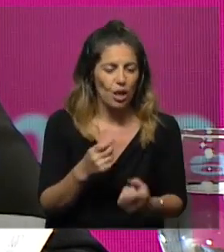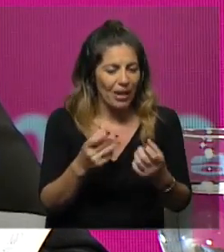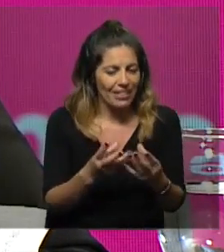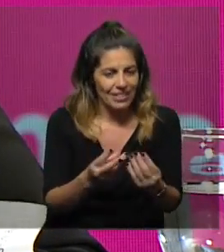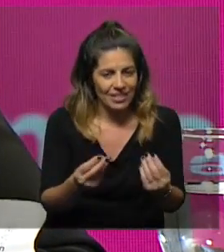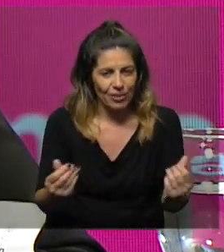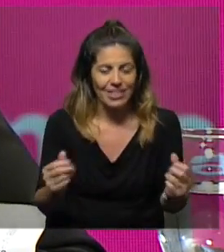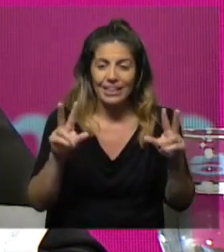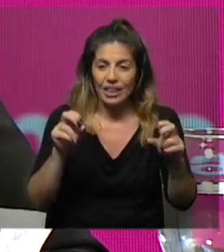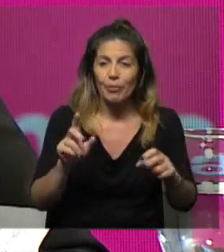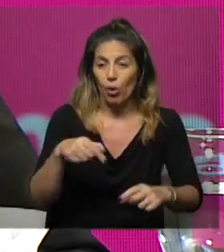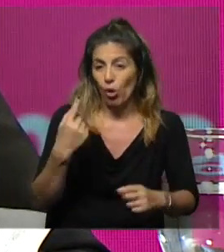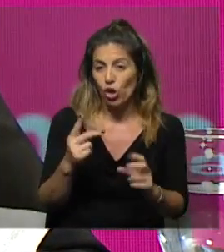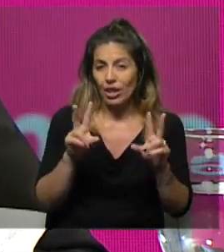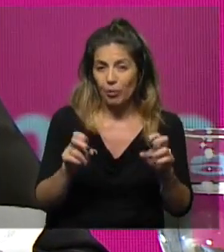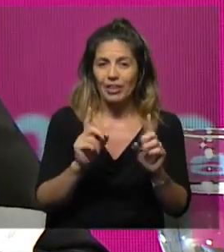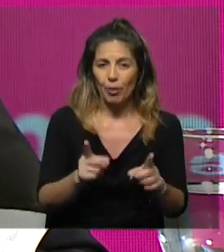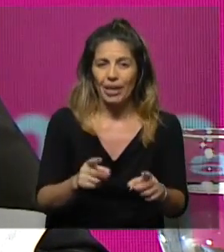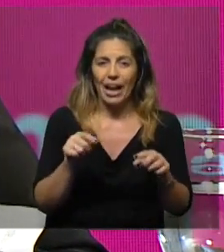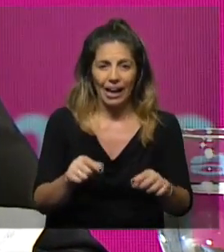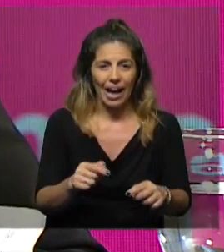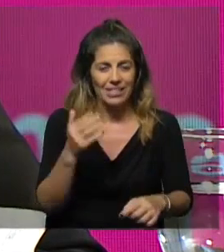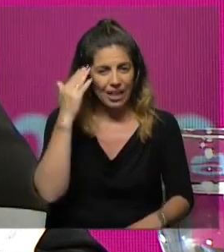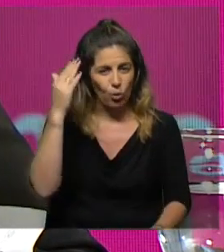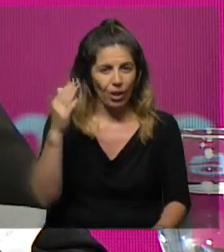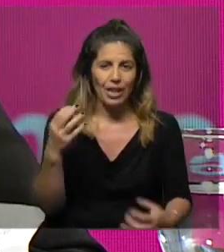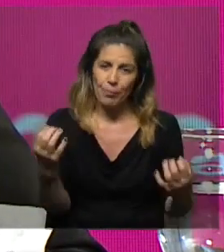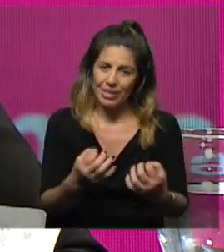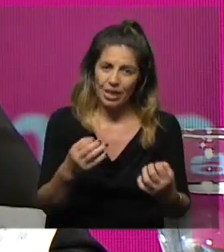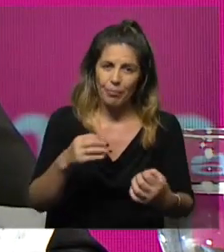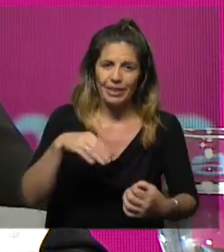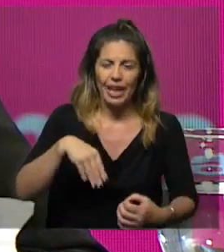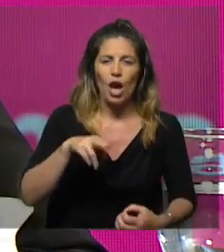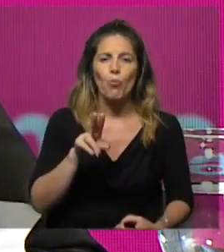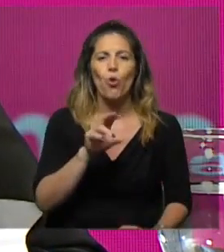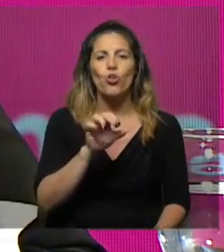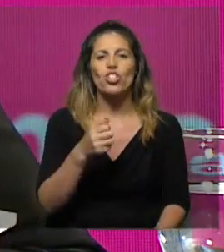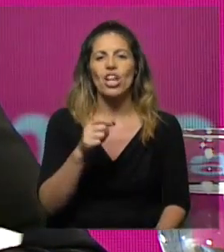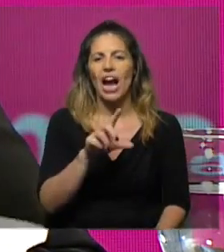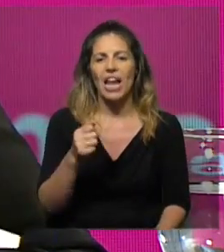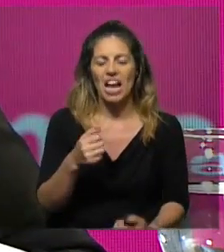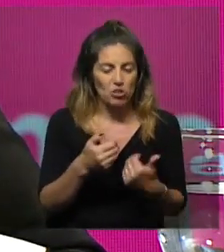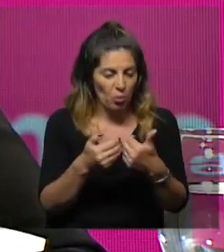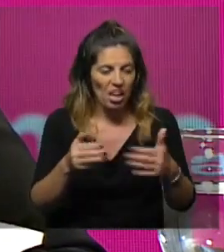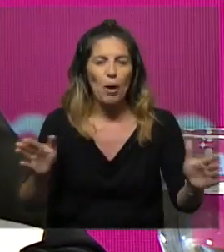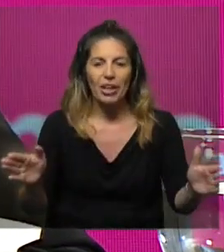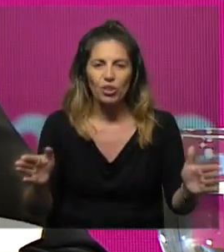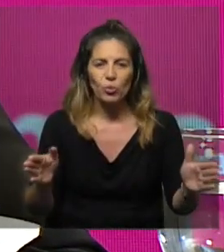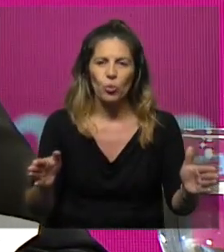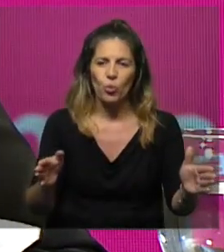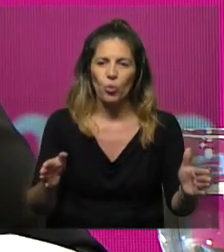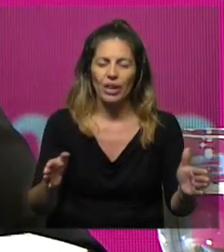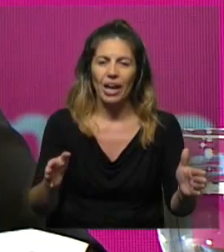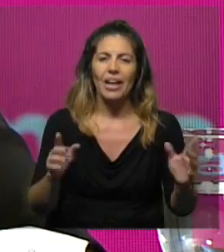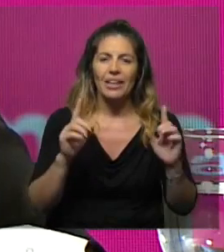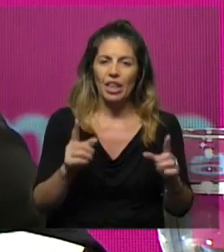en esta temática como en otras no y acá también saludar especialmente a Malena mochala que tuvo la apertura y abrió digamos toda nuestra nuestra